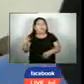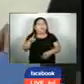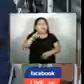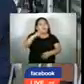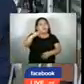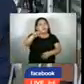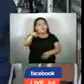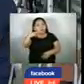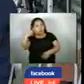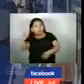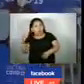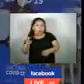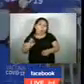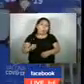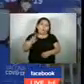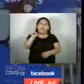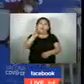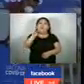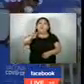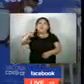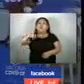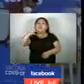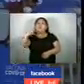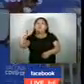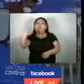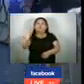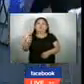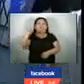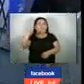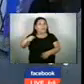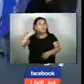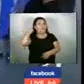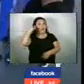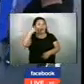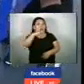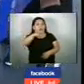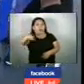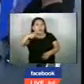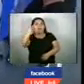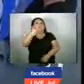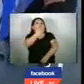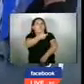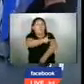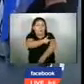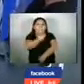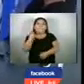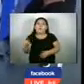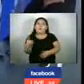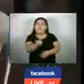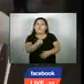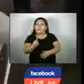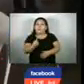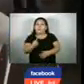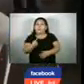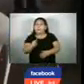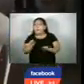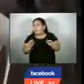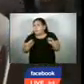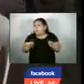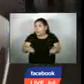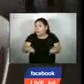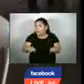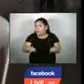10,000 y 12,000 dosis diarias. Definitivamente parte fundamental es que la población todavía tiene esa